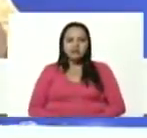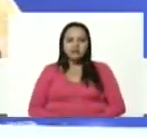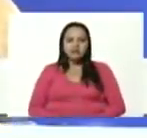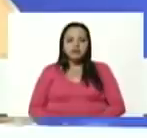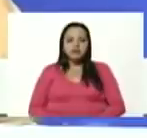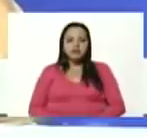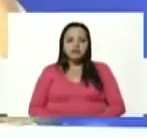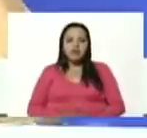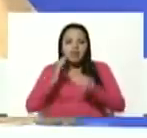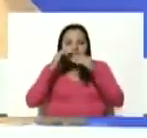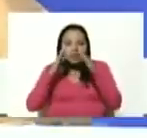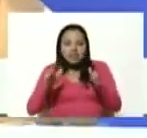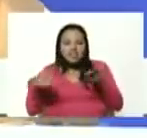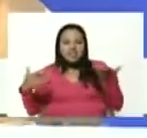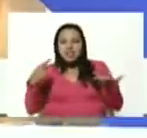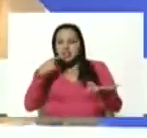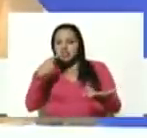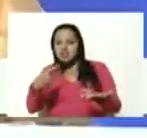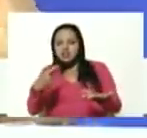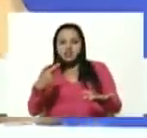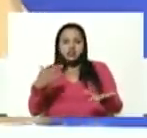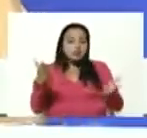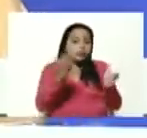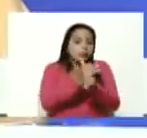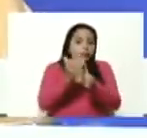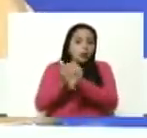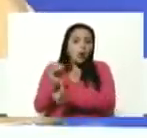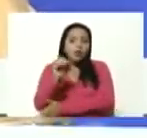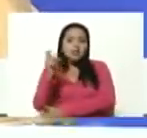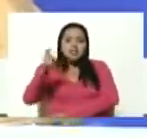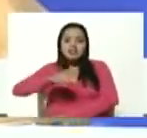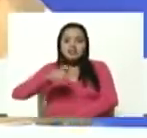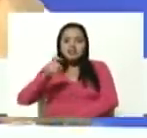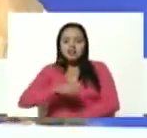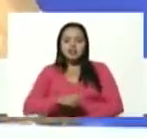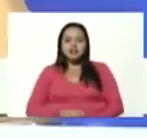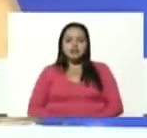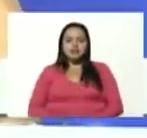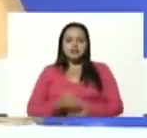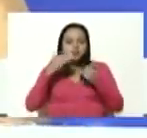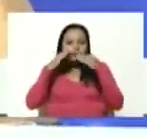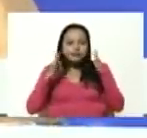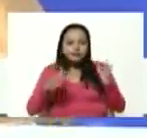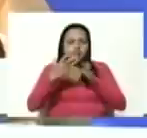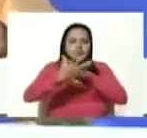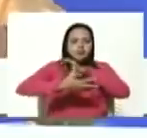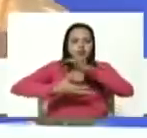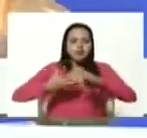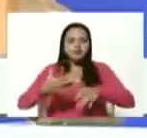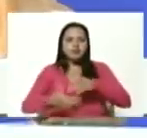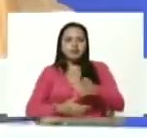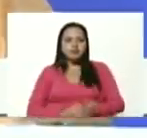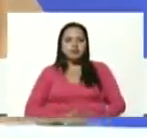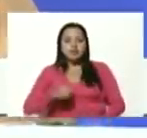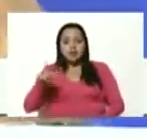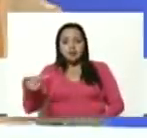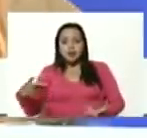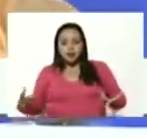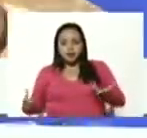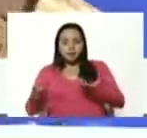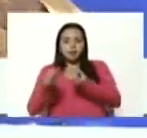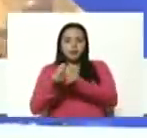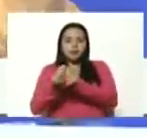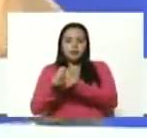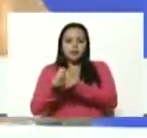logros, para escuchar sus necesidades, para escuchar sus problemas y para que juntos